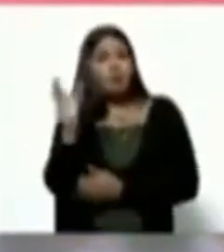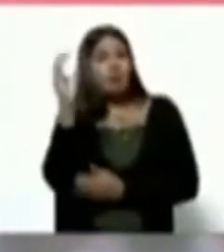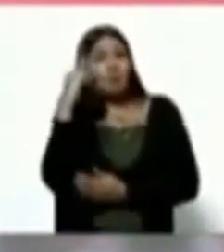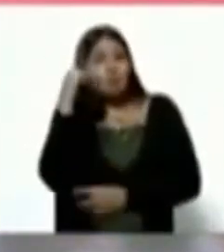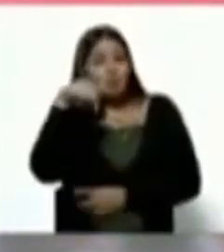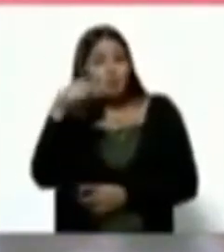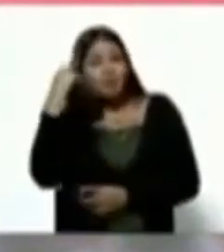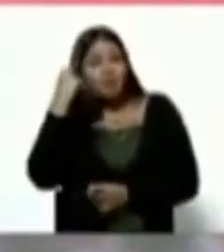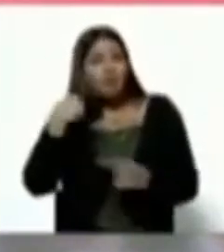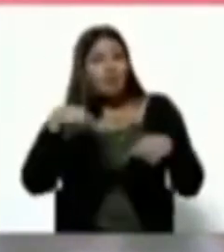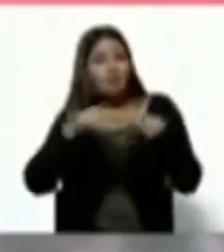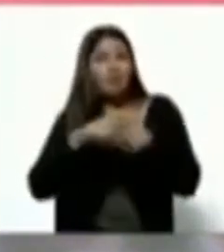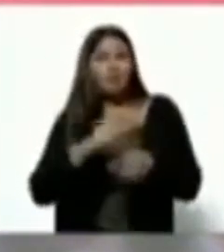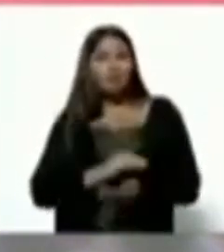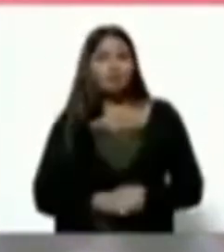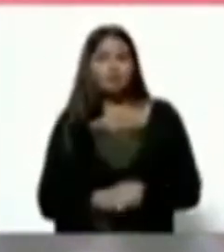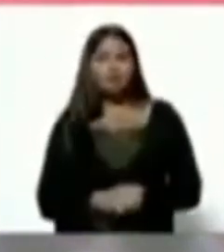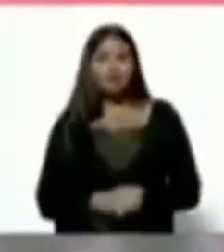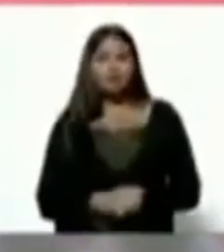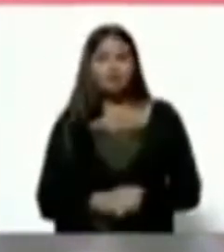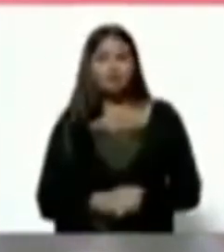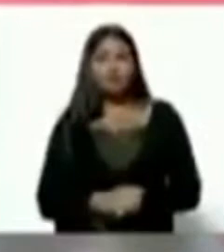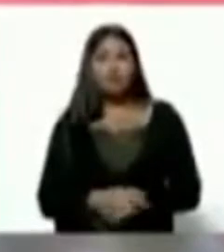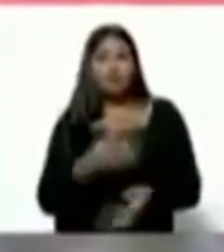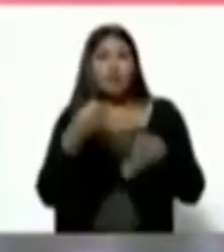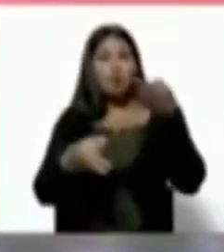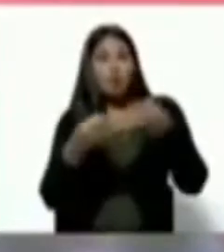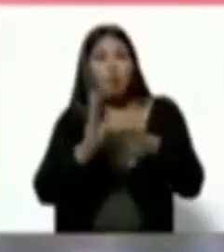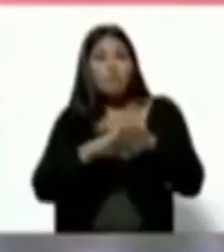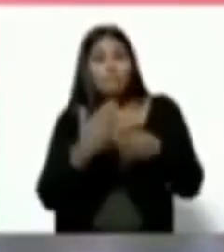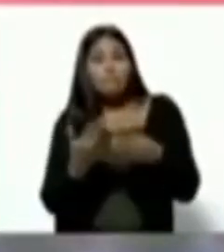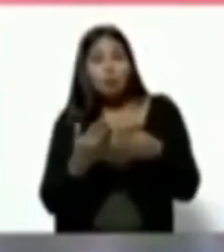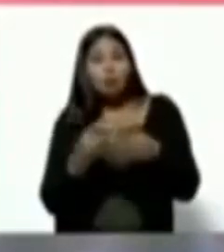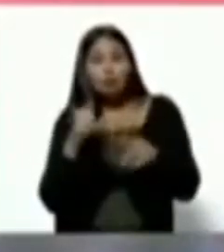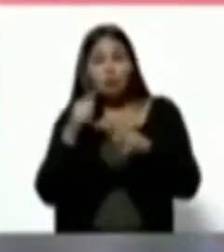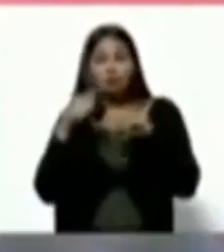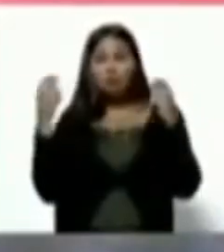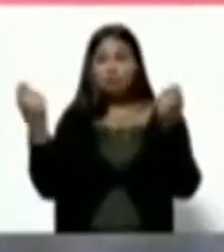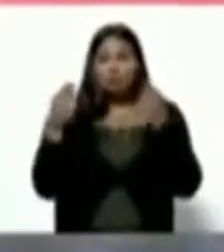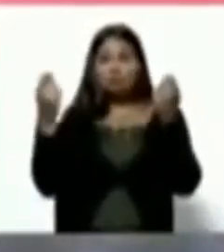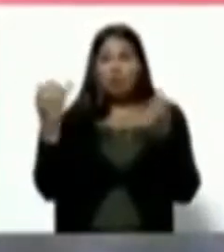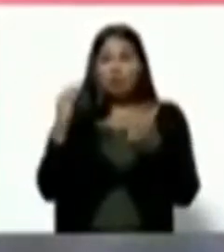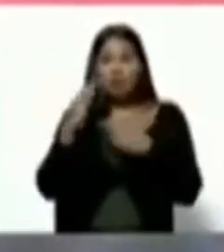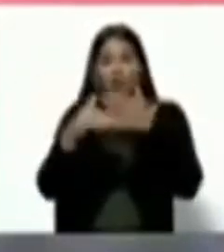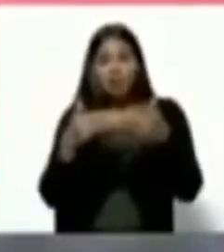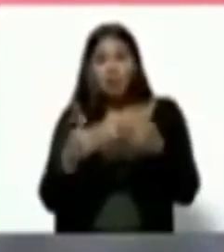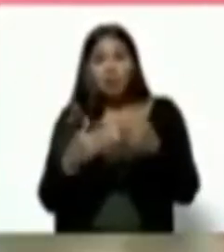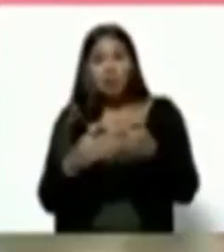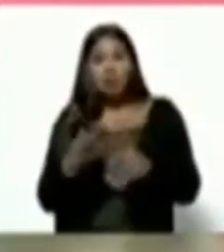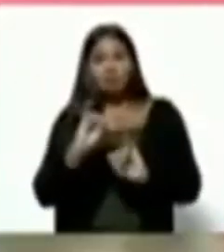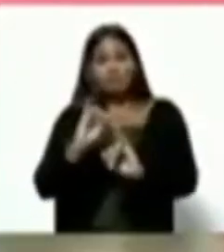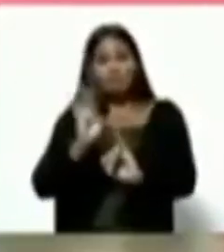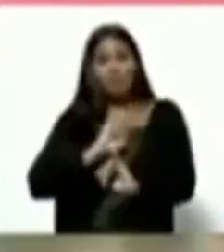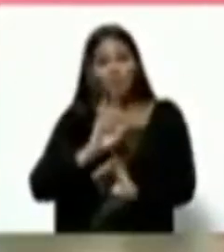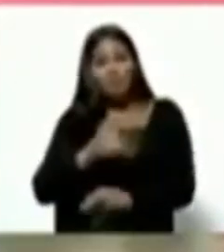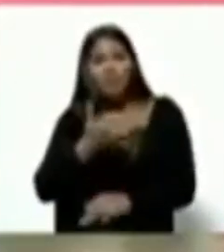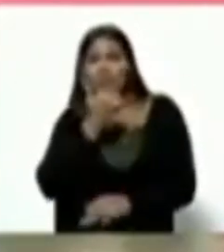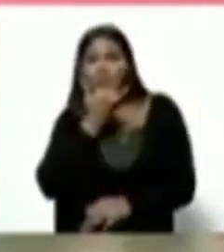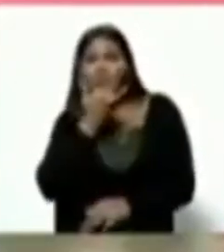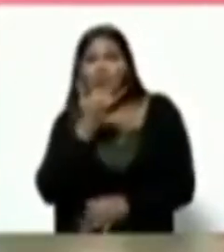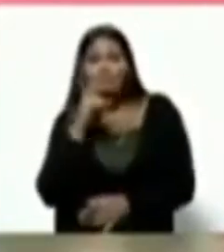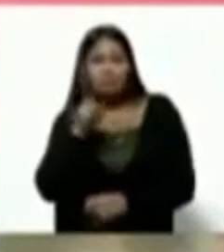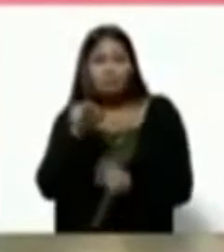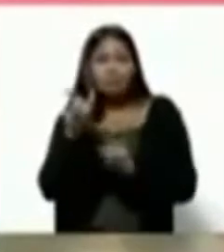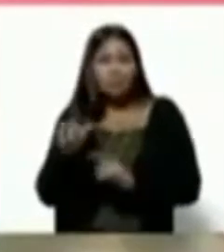día se les juzgue, debido a la gran propaganda que existen o a sus propios errores, contra